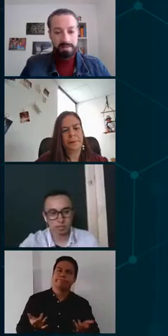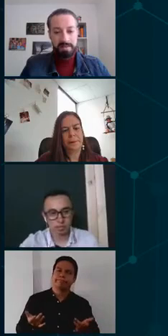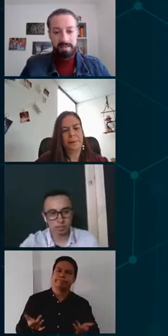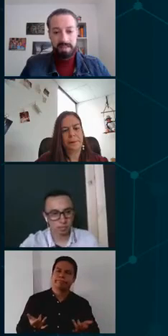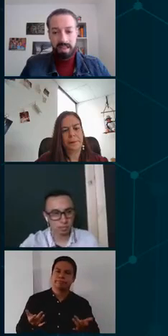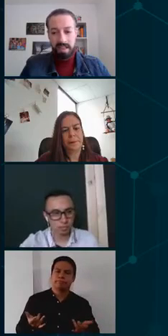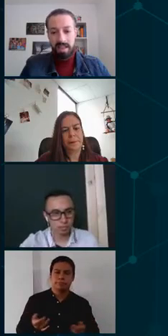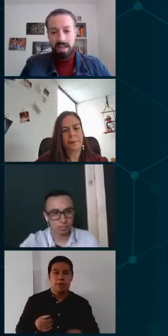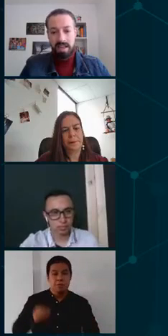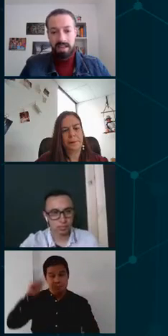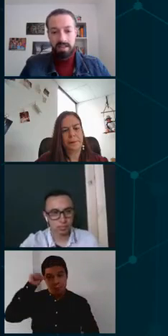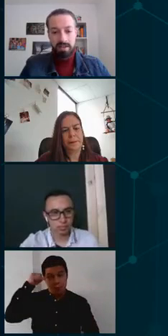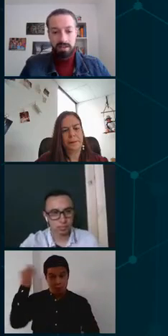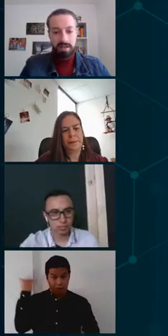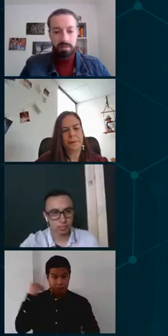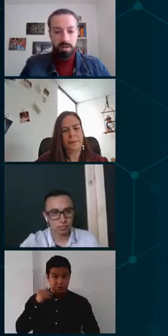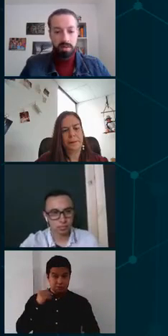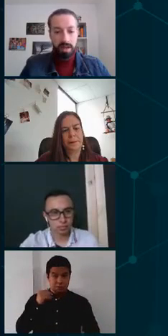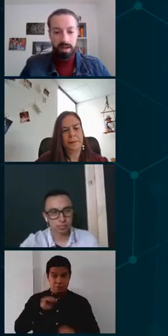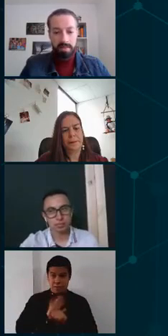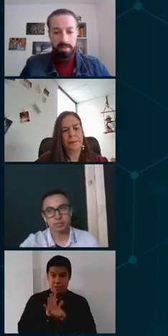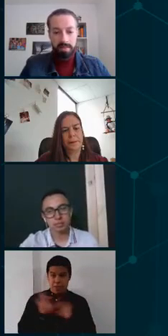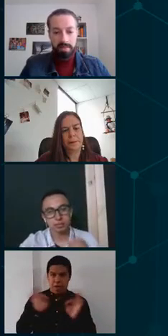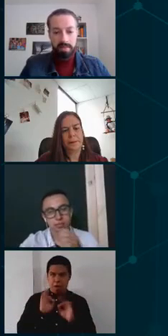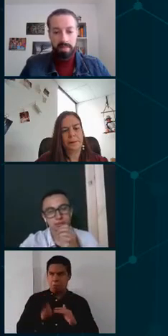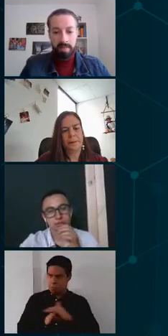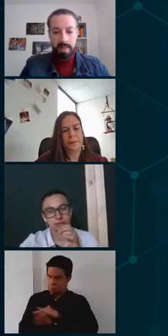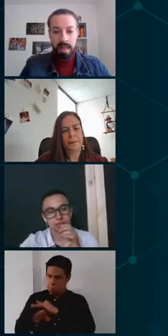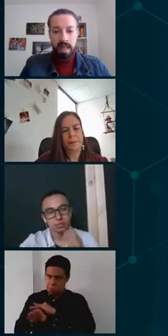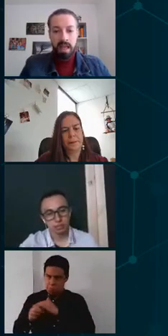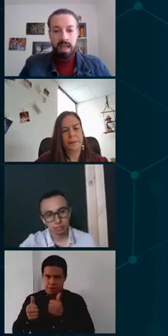Okay. Listo, sí, muy bien.